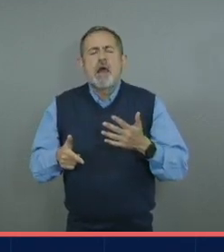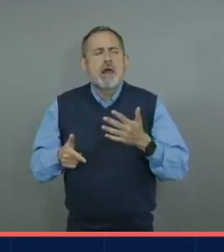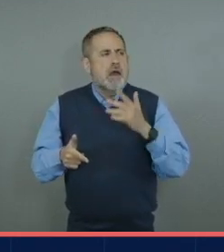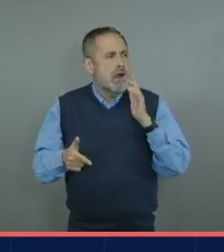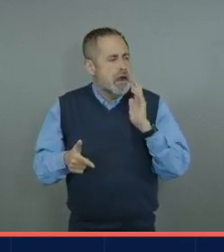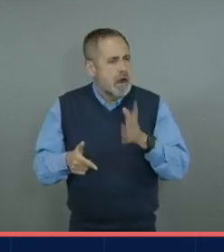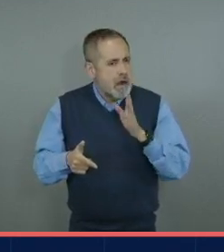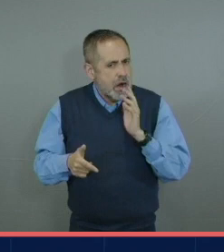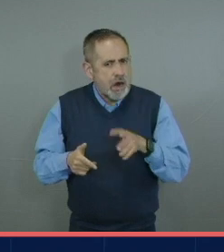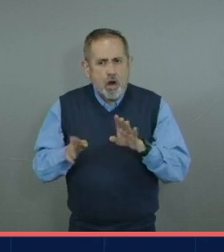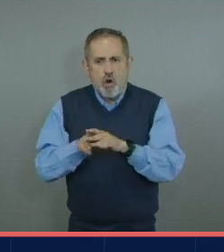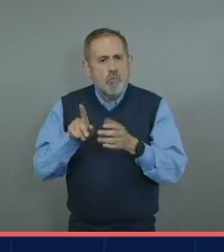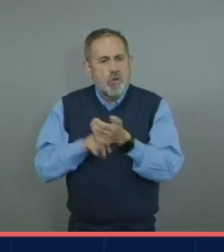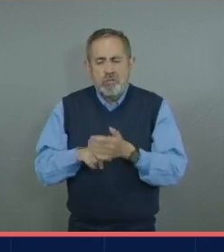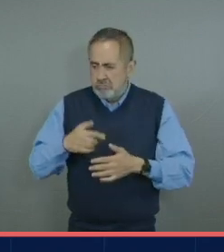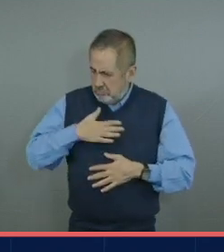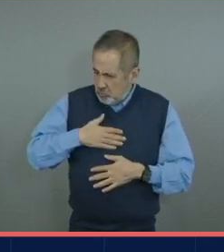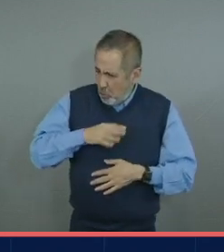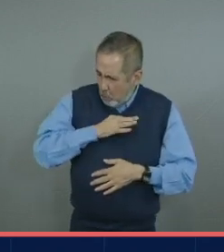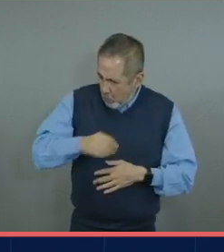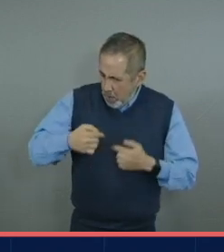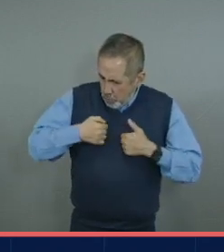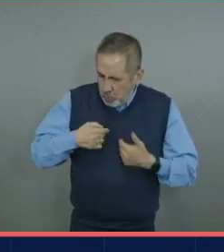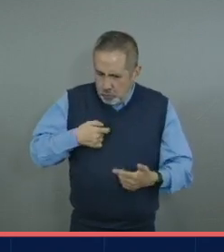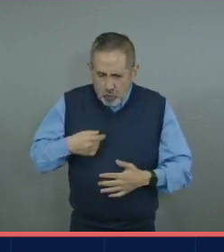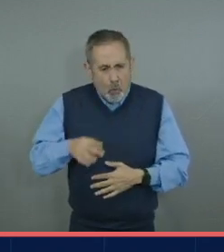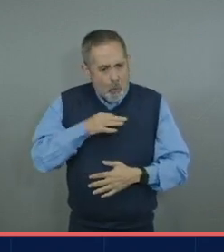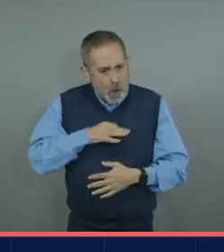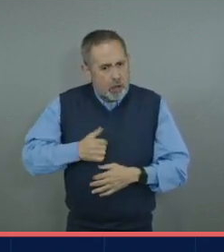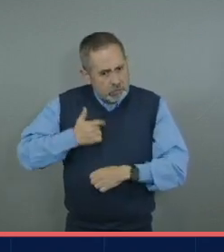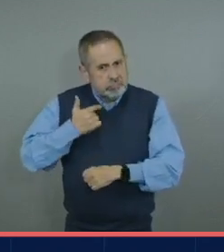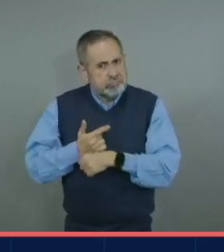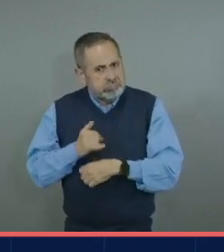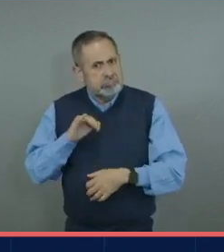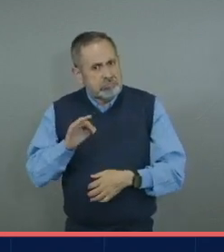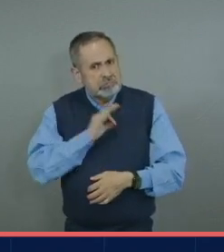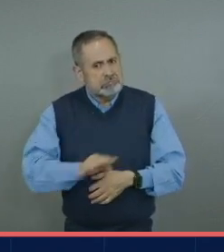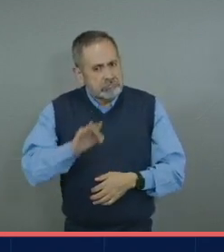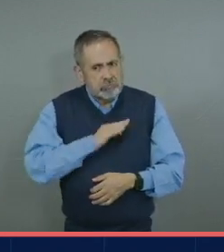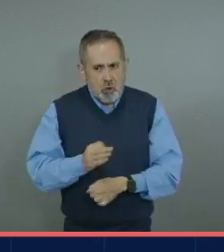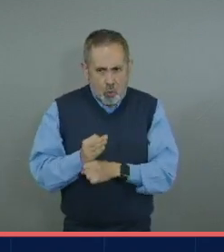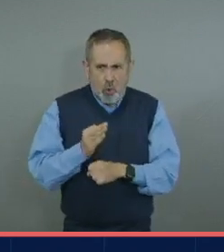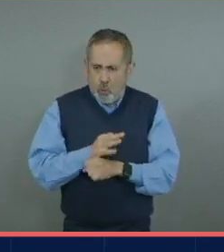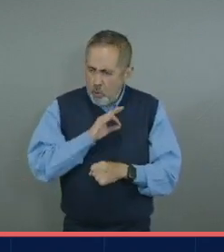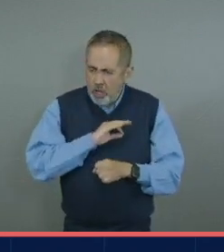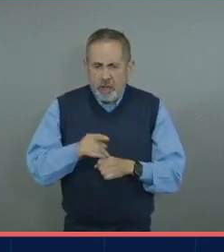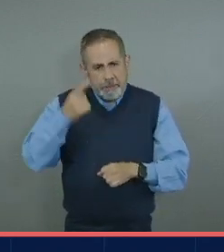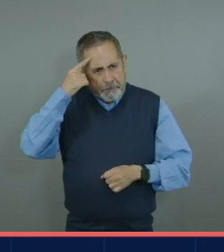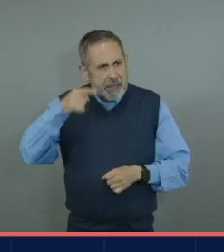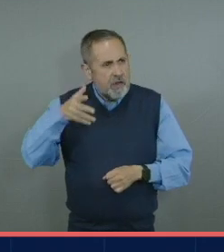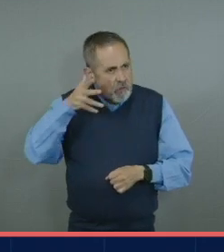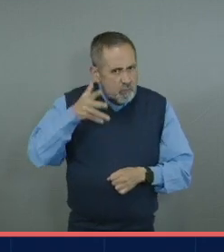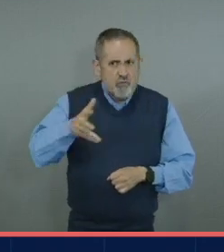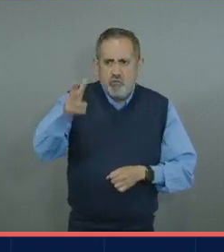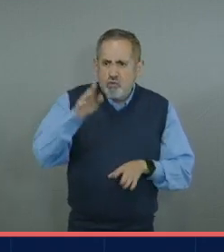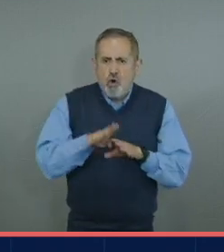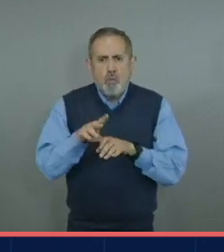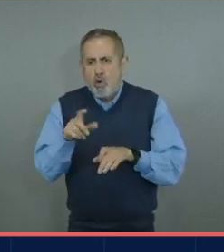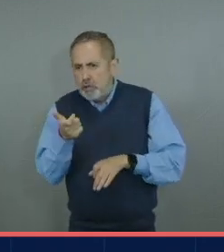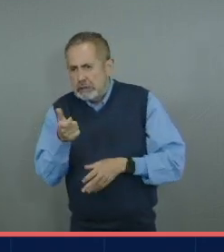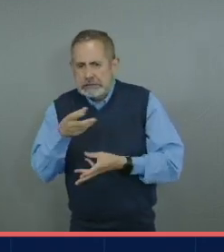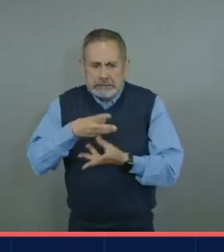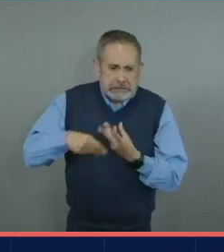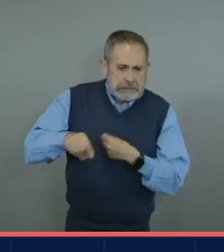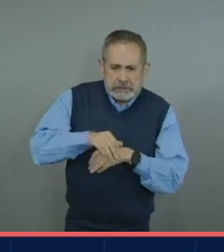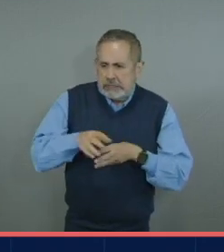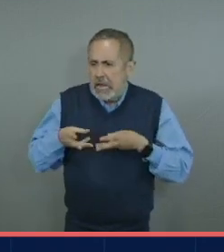una personita como ustedes que están del otro lado de la pantalla a esta edad y el potencial que tienen para que a través de la